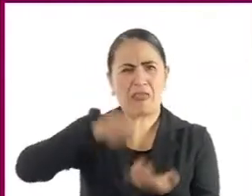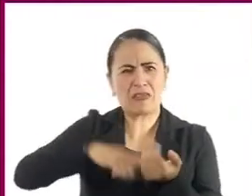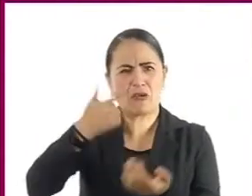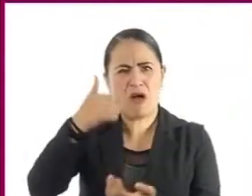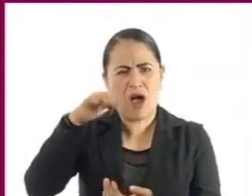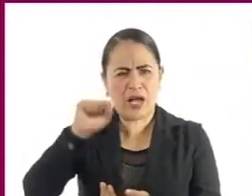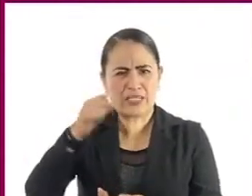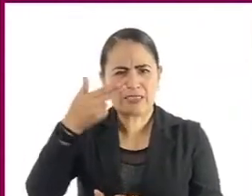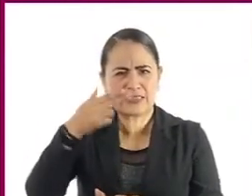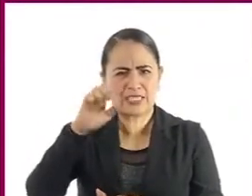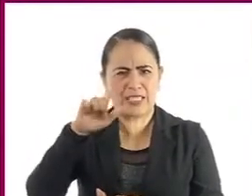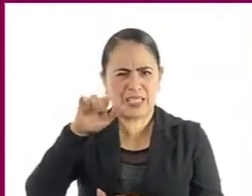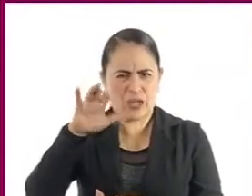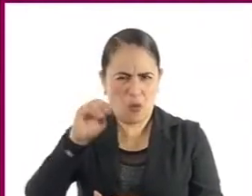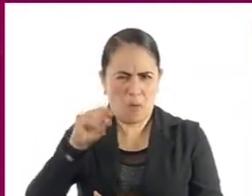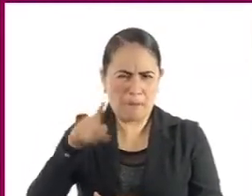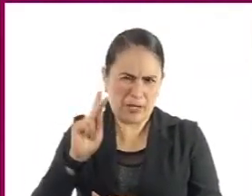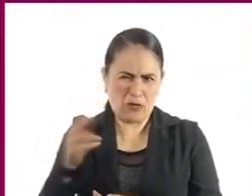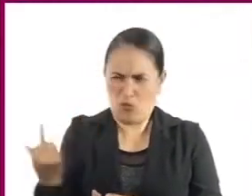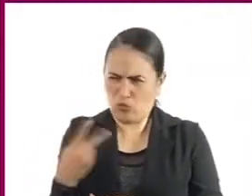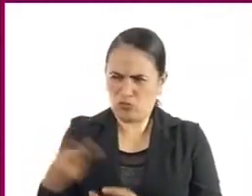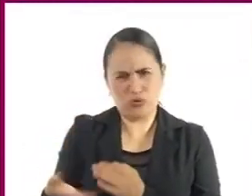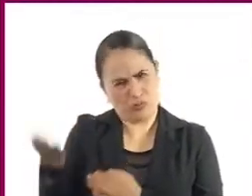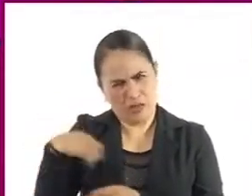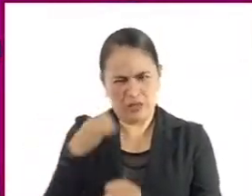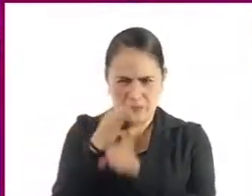deberíamos investigar más. ¡Vamos!